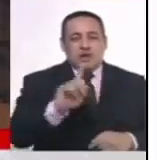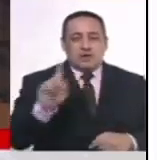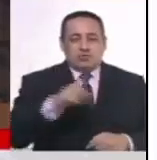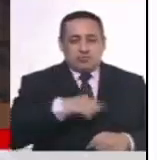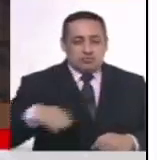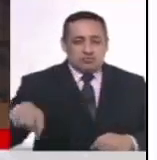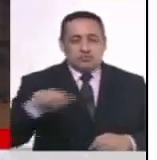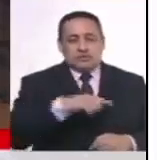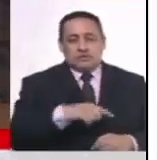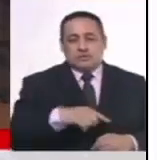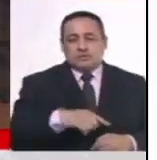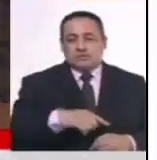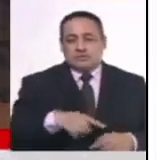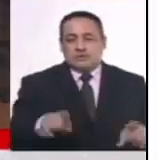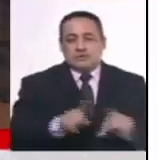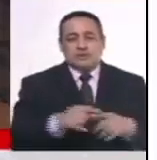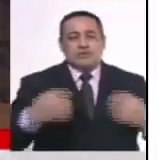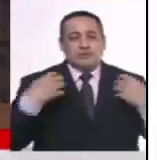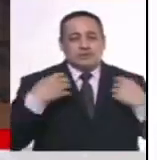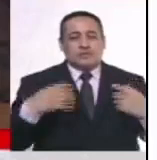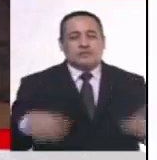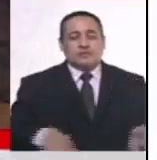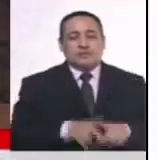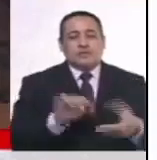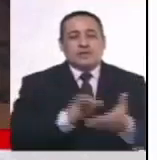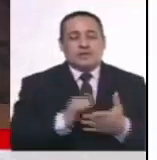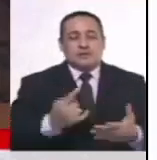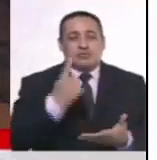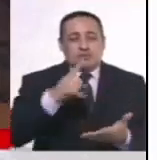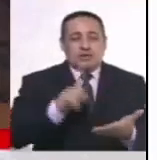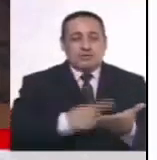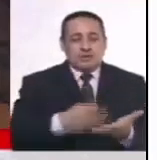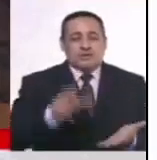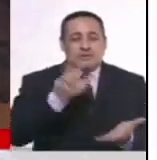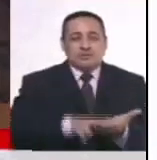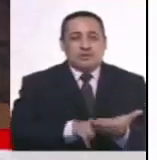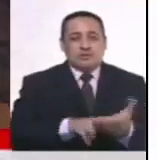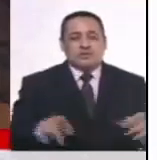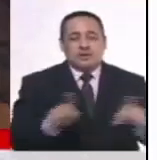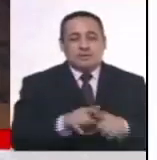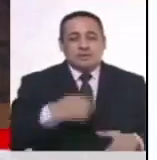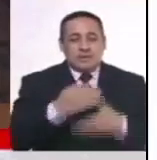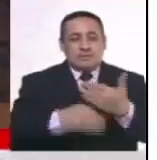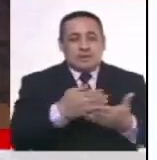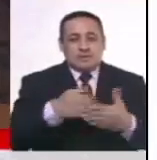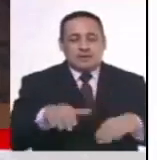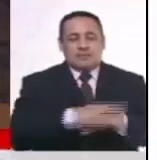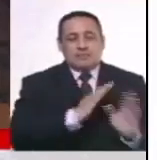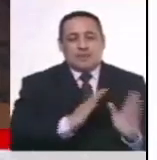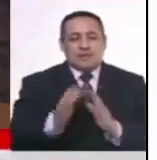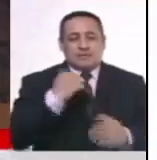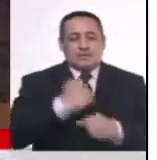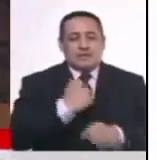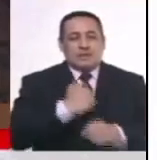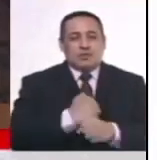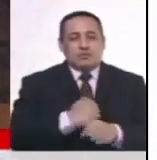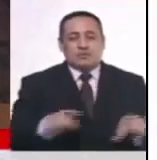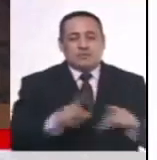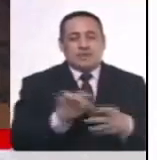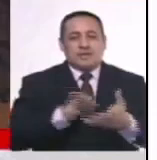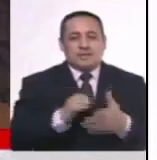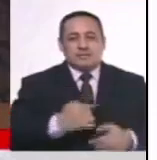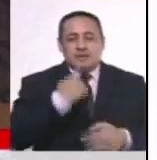de vuestros despachos una vez se apruebe y se ponga en marcha el plan de trabajo que